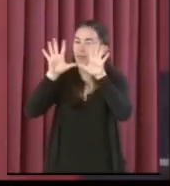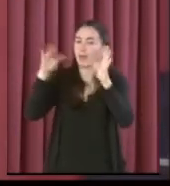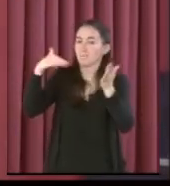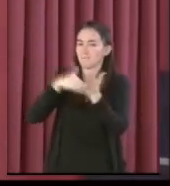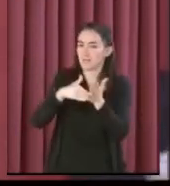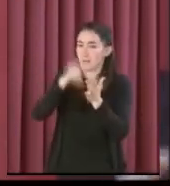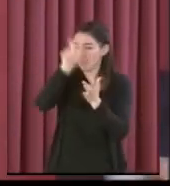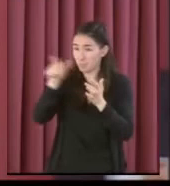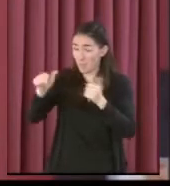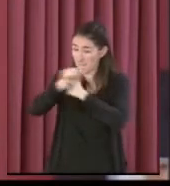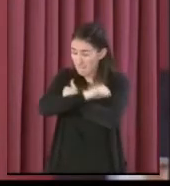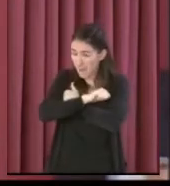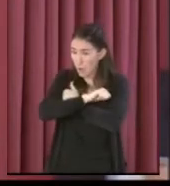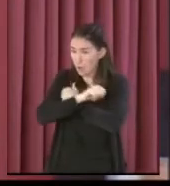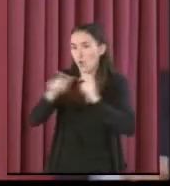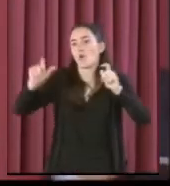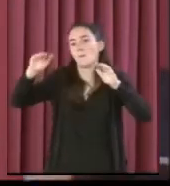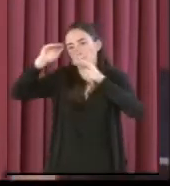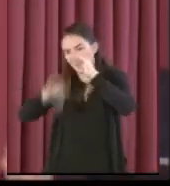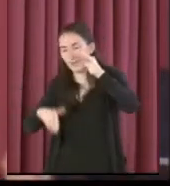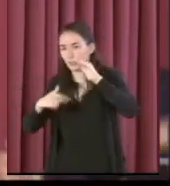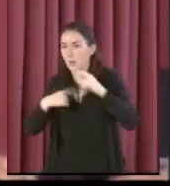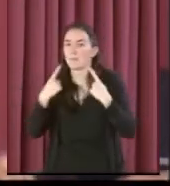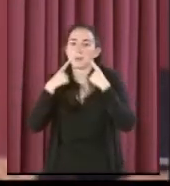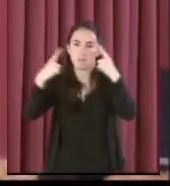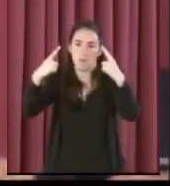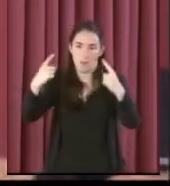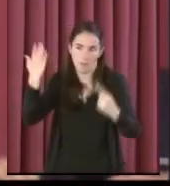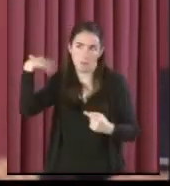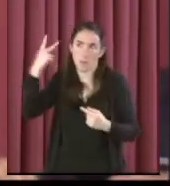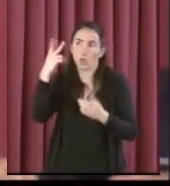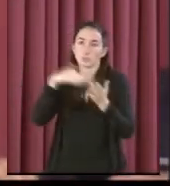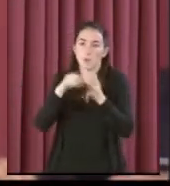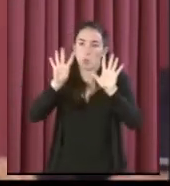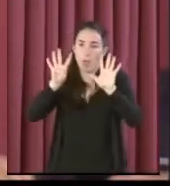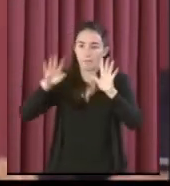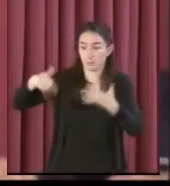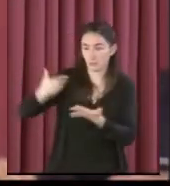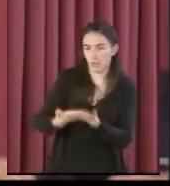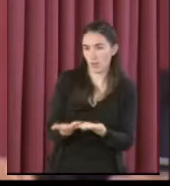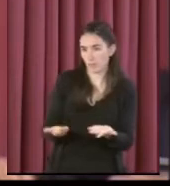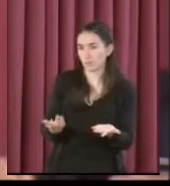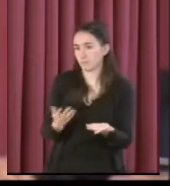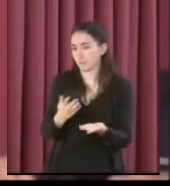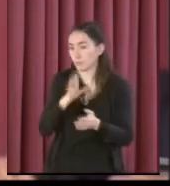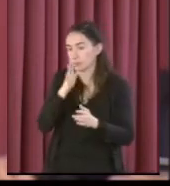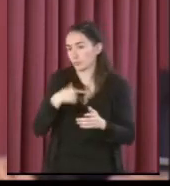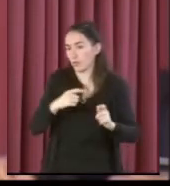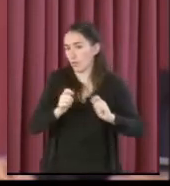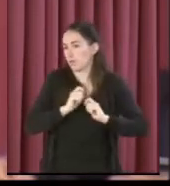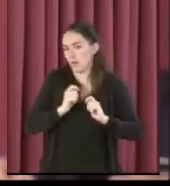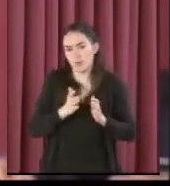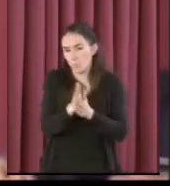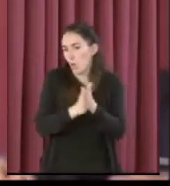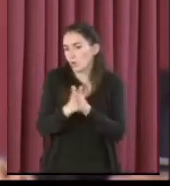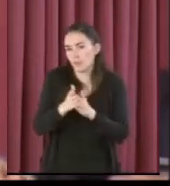enero del 2009. Pero ellos son la principal motivación para seguir creciendo. La